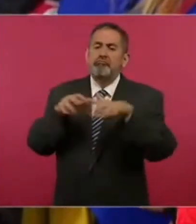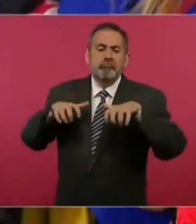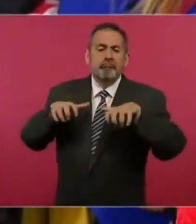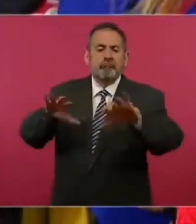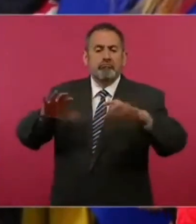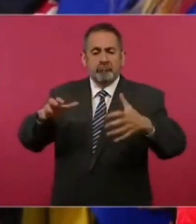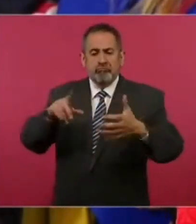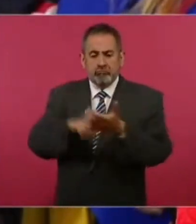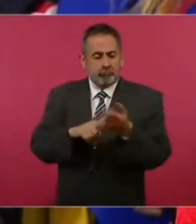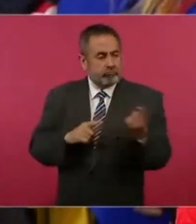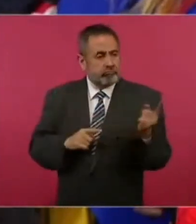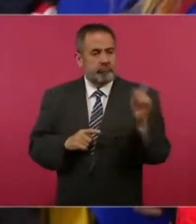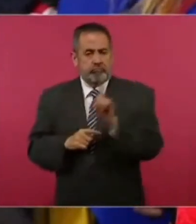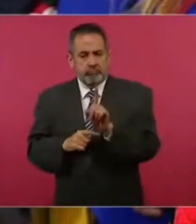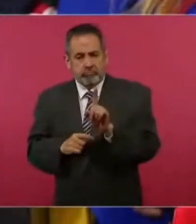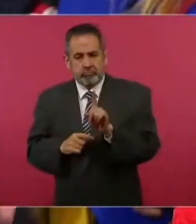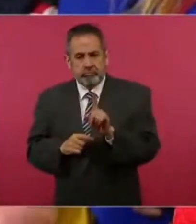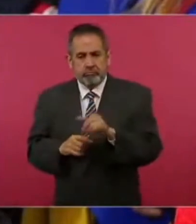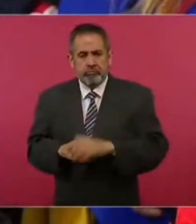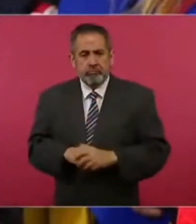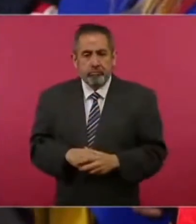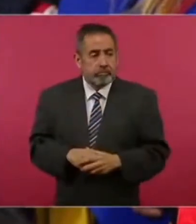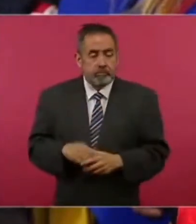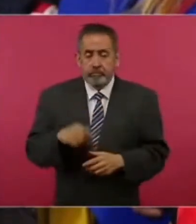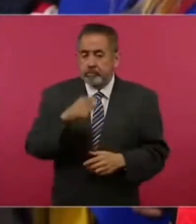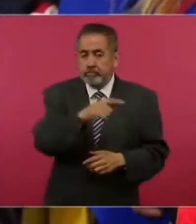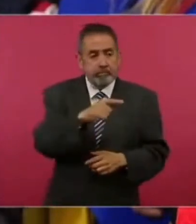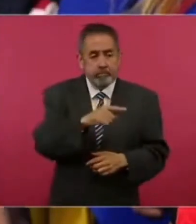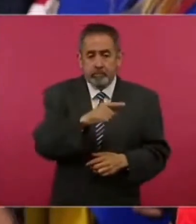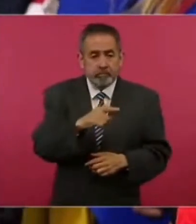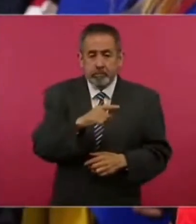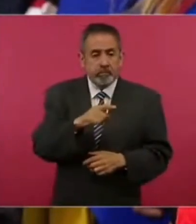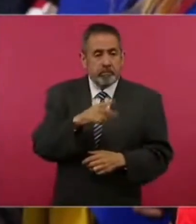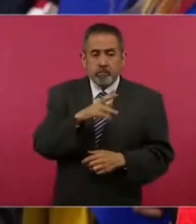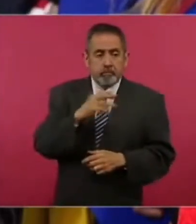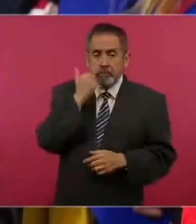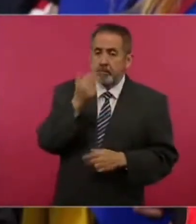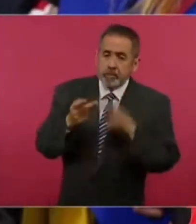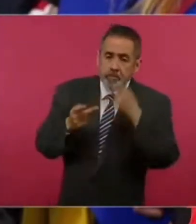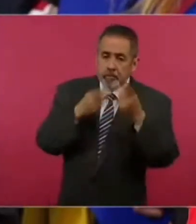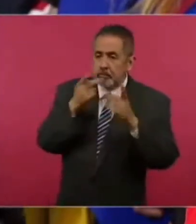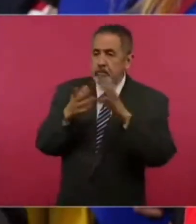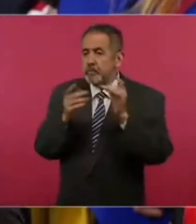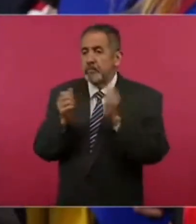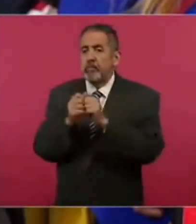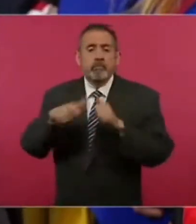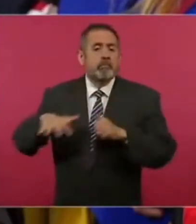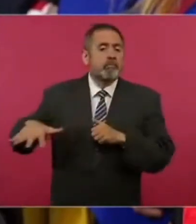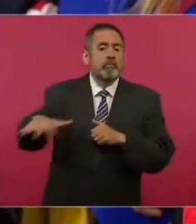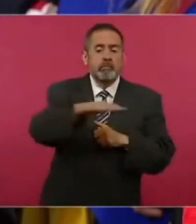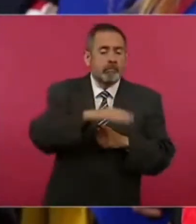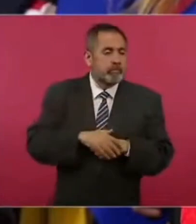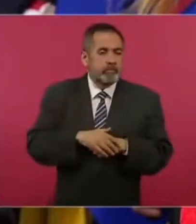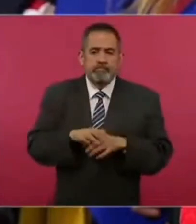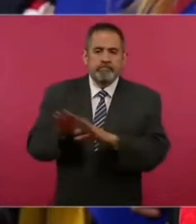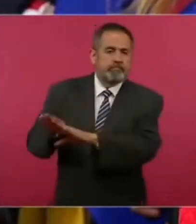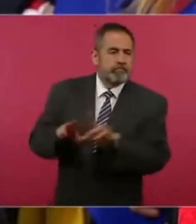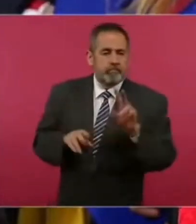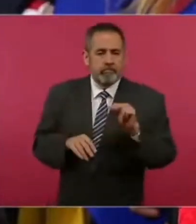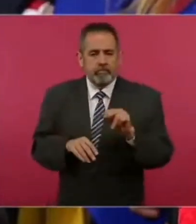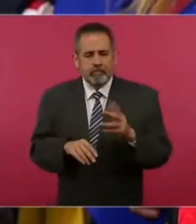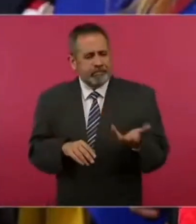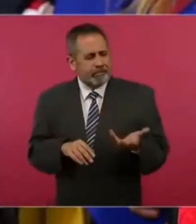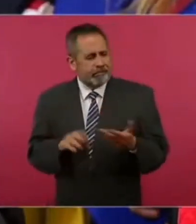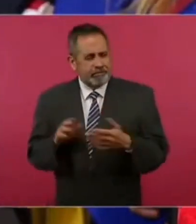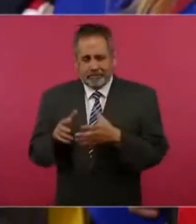la presencia y la llegada de esta persona y no le dejaron expresarse a los comuneros a las personas Porque estos este